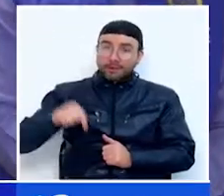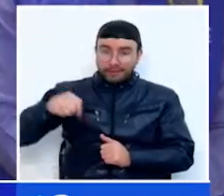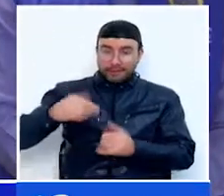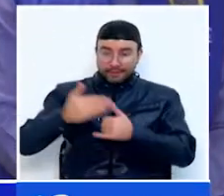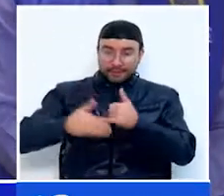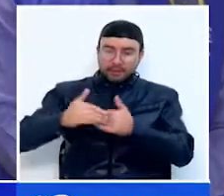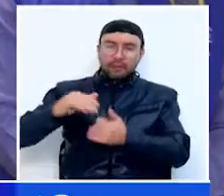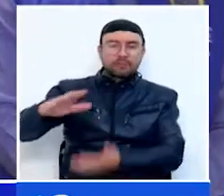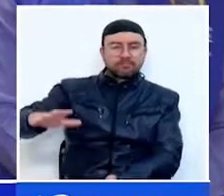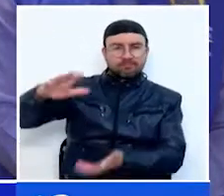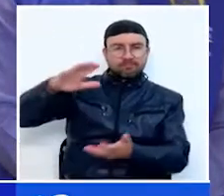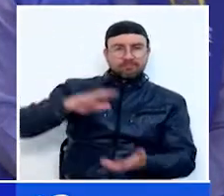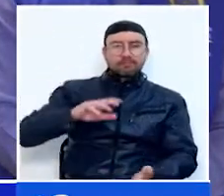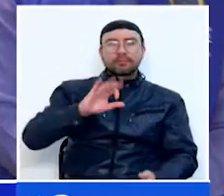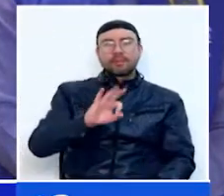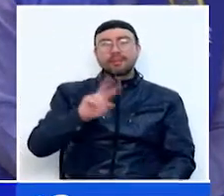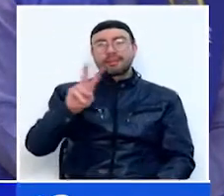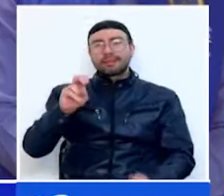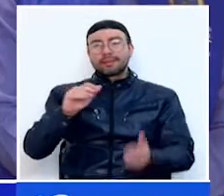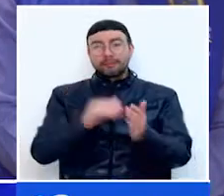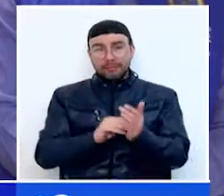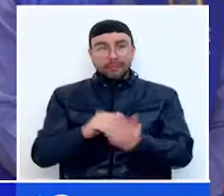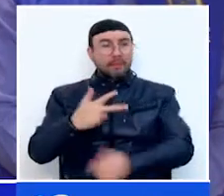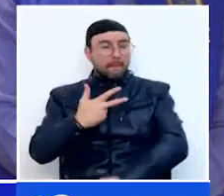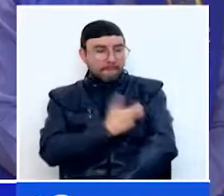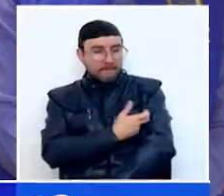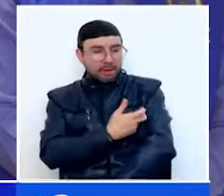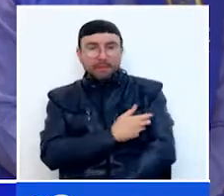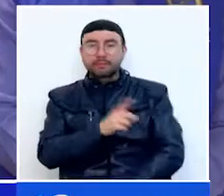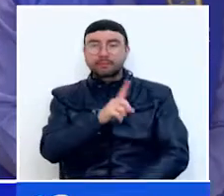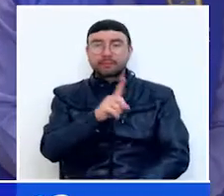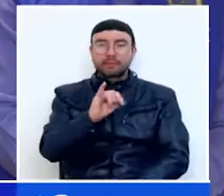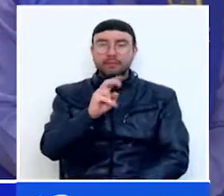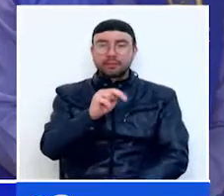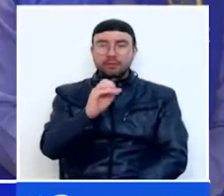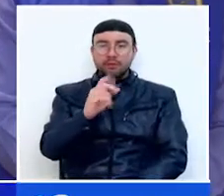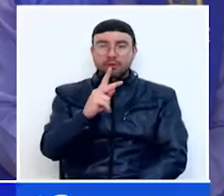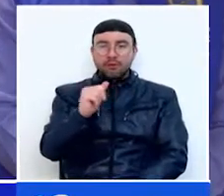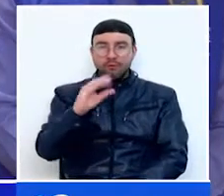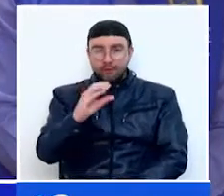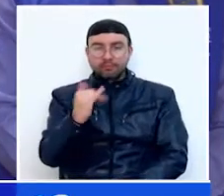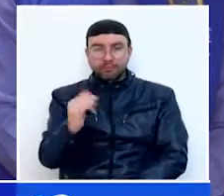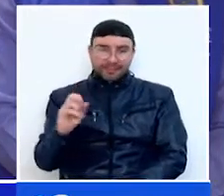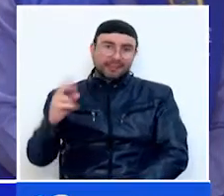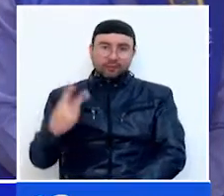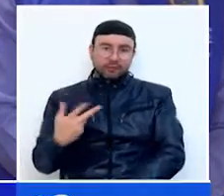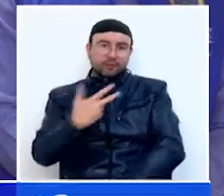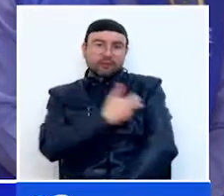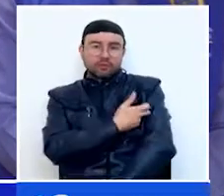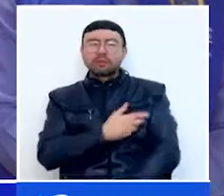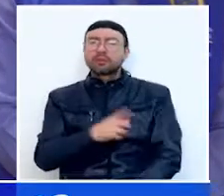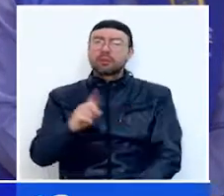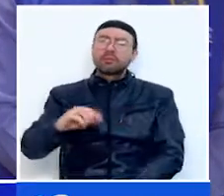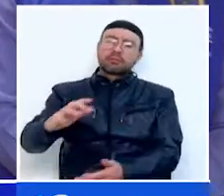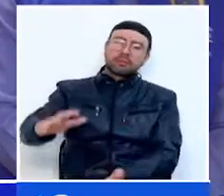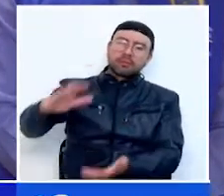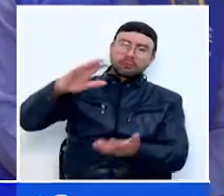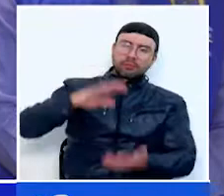departamento 37.000 vacunas Sinovac para la segunda dosis y nos han llegado